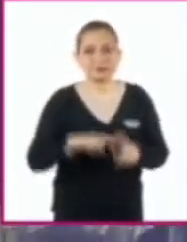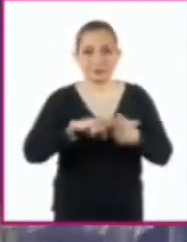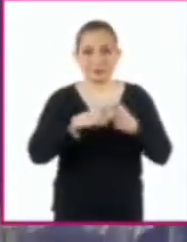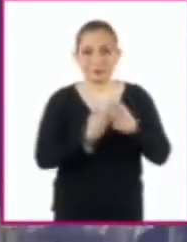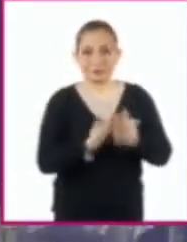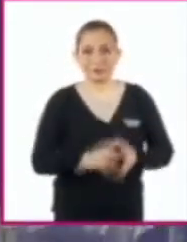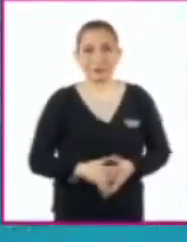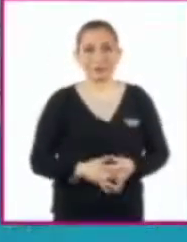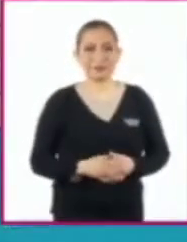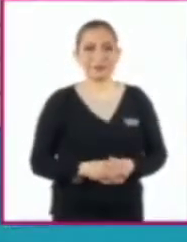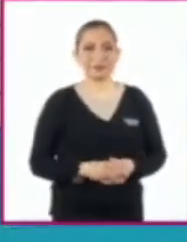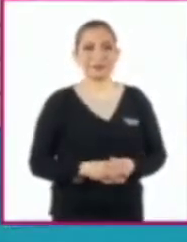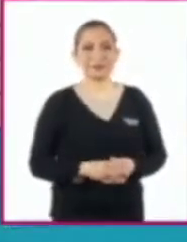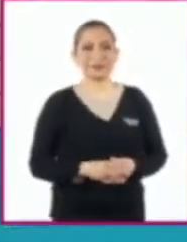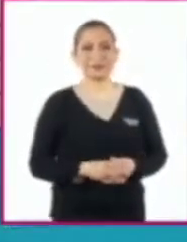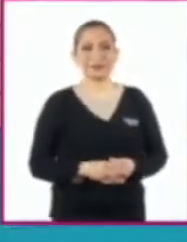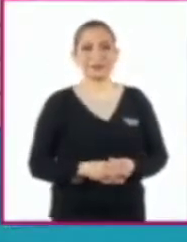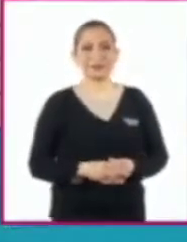¡Comencemos!